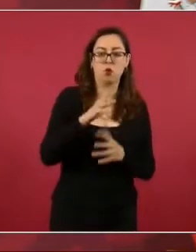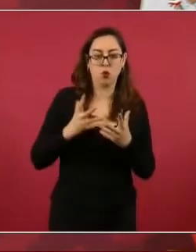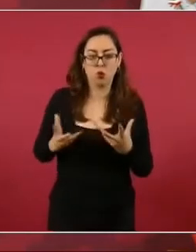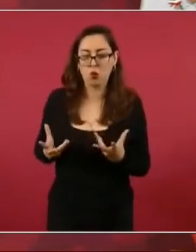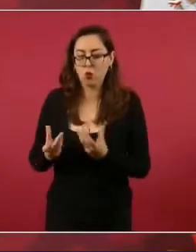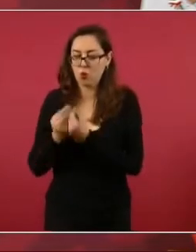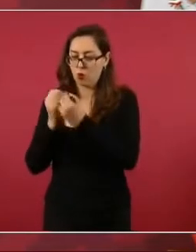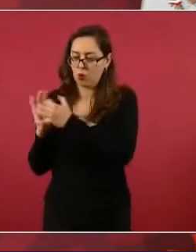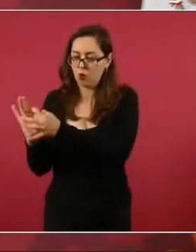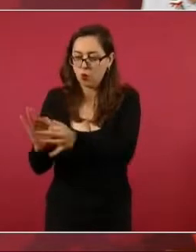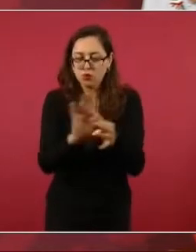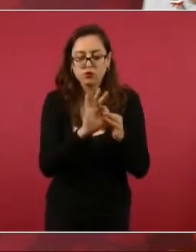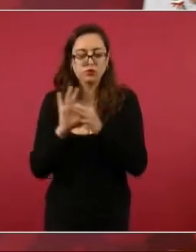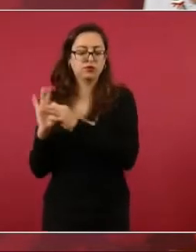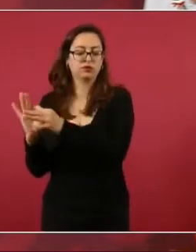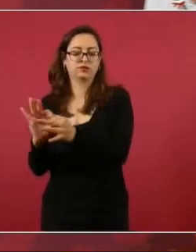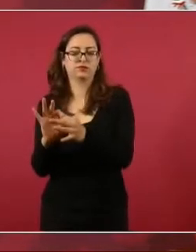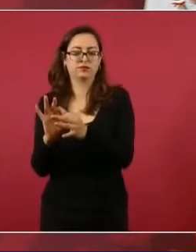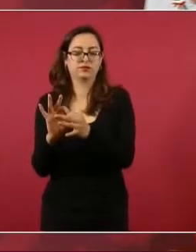por eso hablo de que